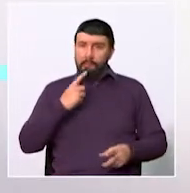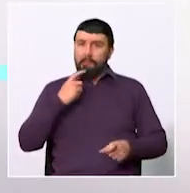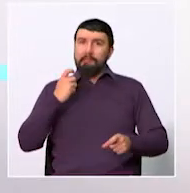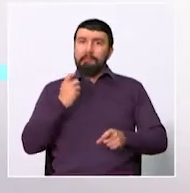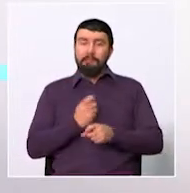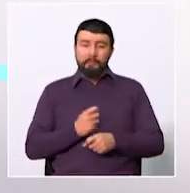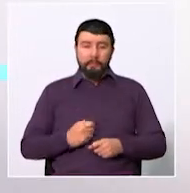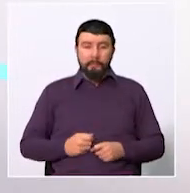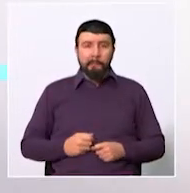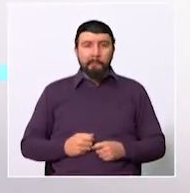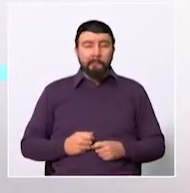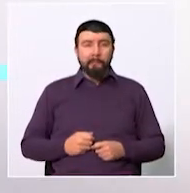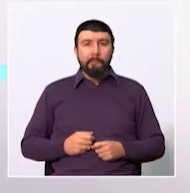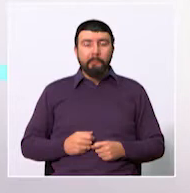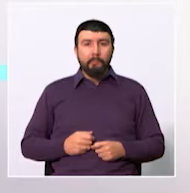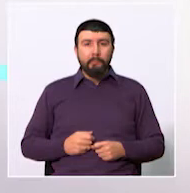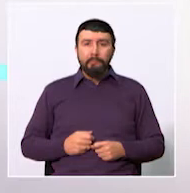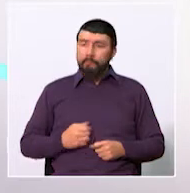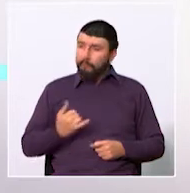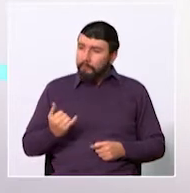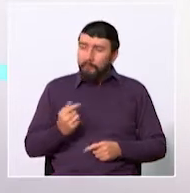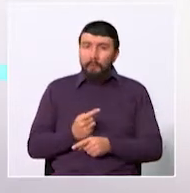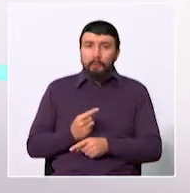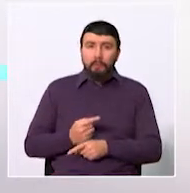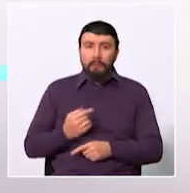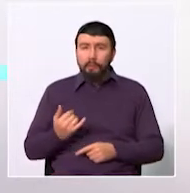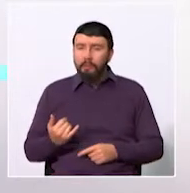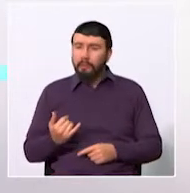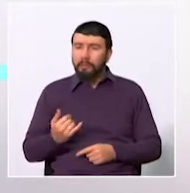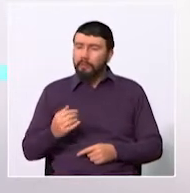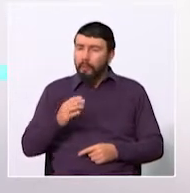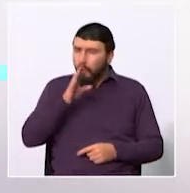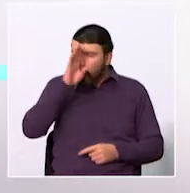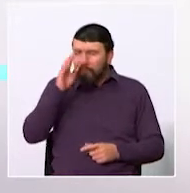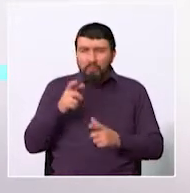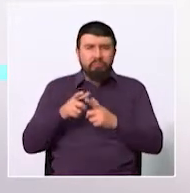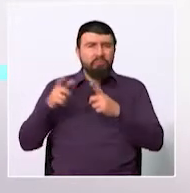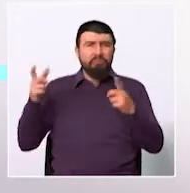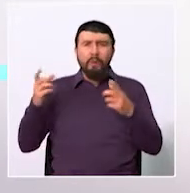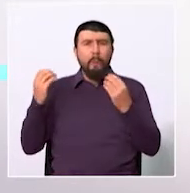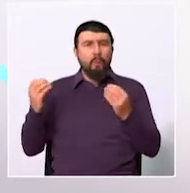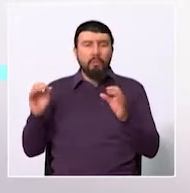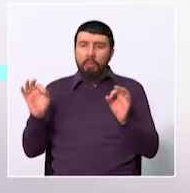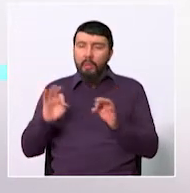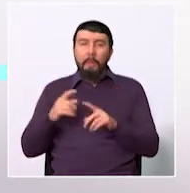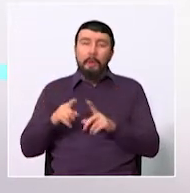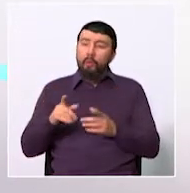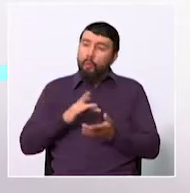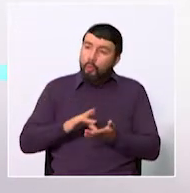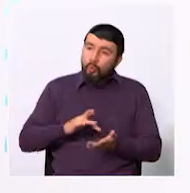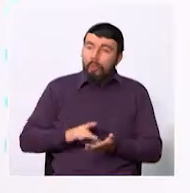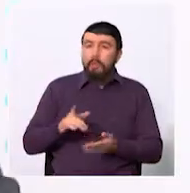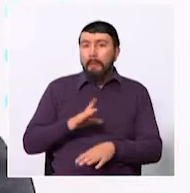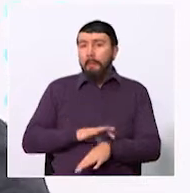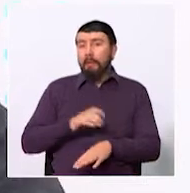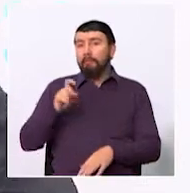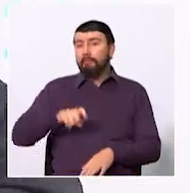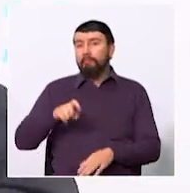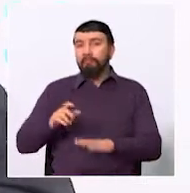es un cuadro que afortunamente no es así muy frecuente pero que es una gran urgencia médica